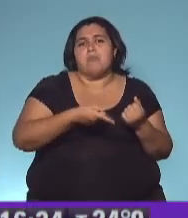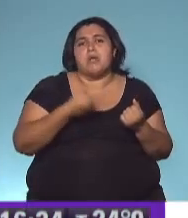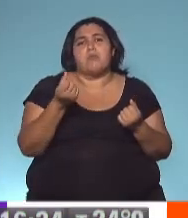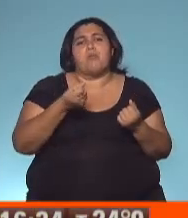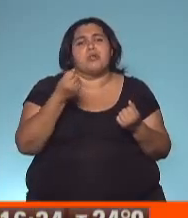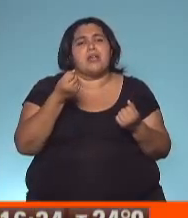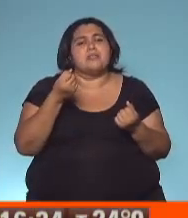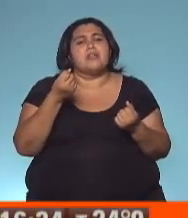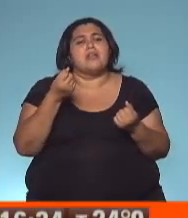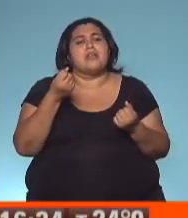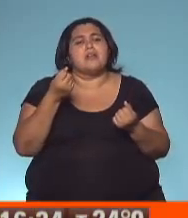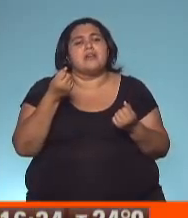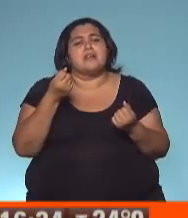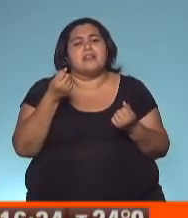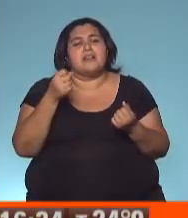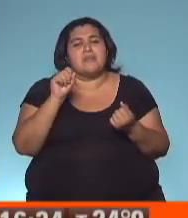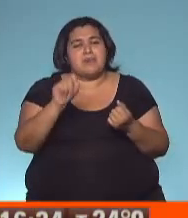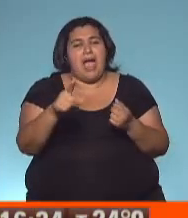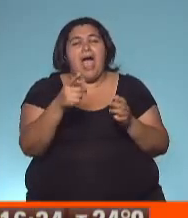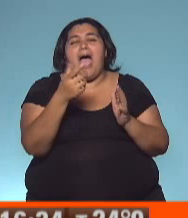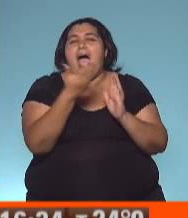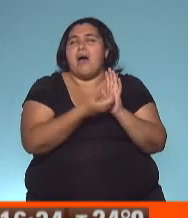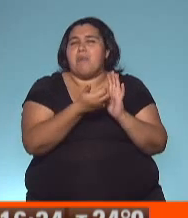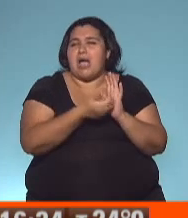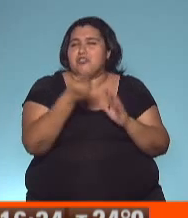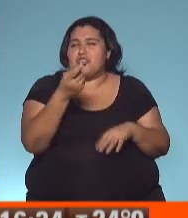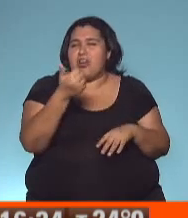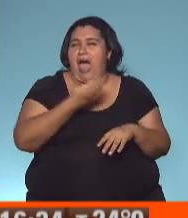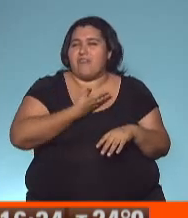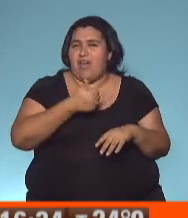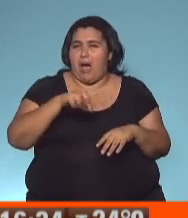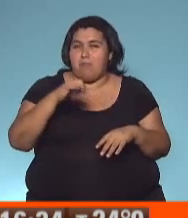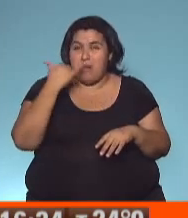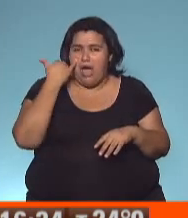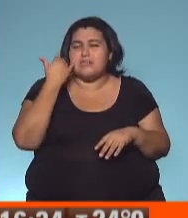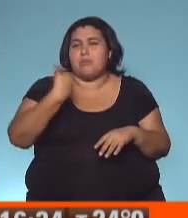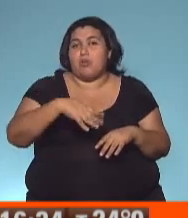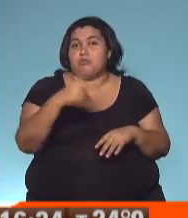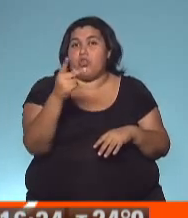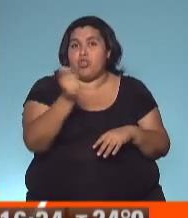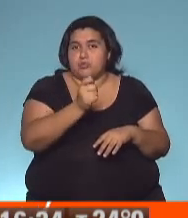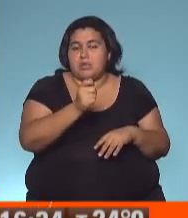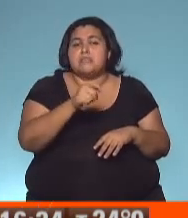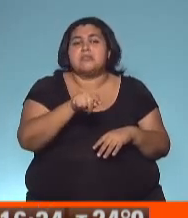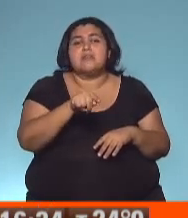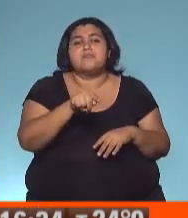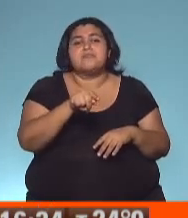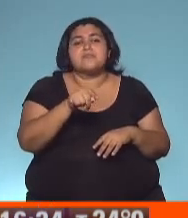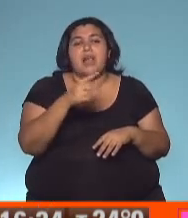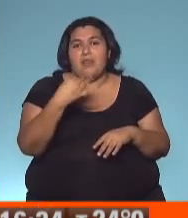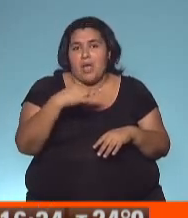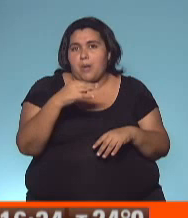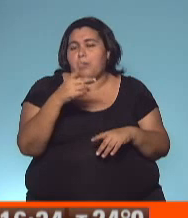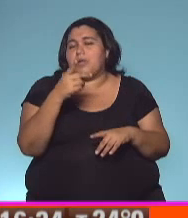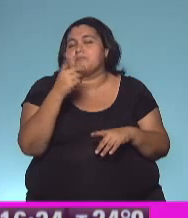que desde la aplicación AFA Play se ha decidido por los próximos 2 meses hacerlo, que se